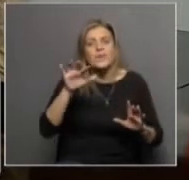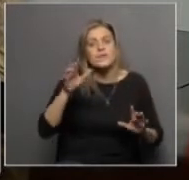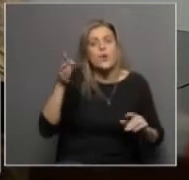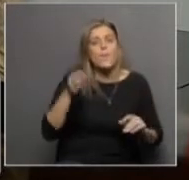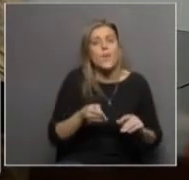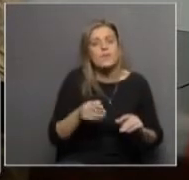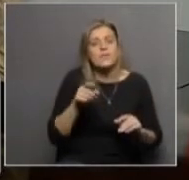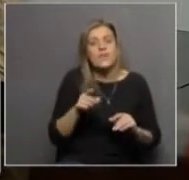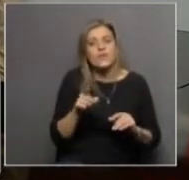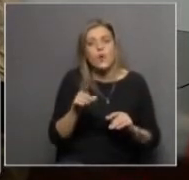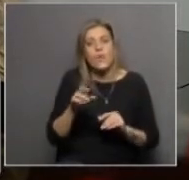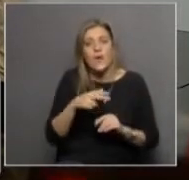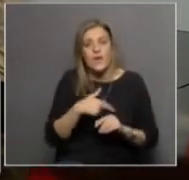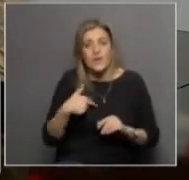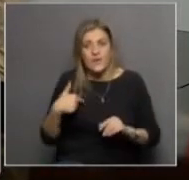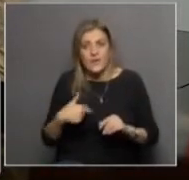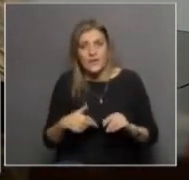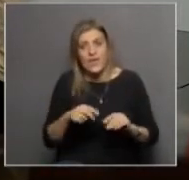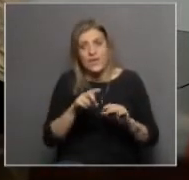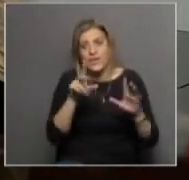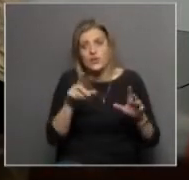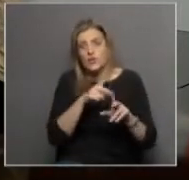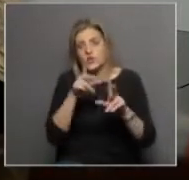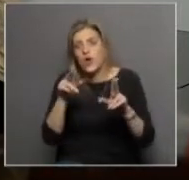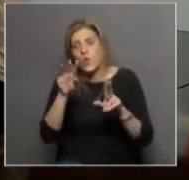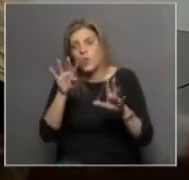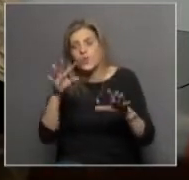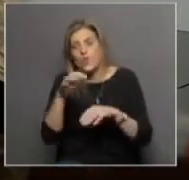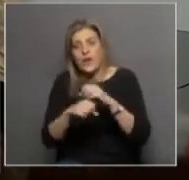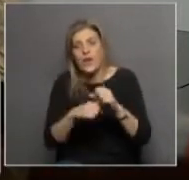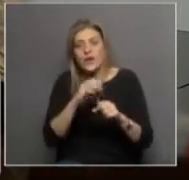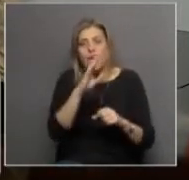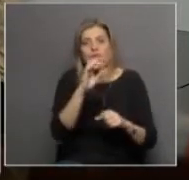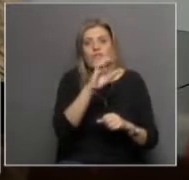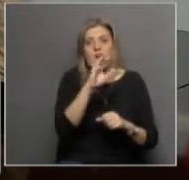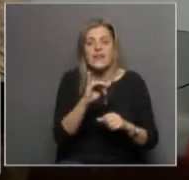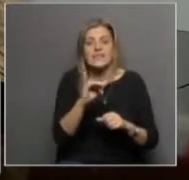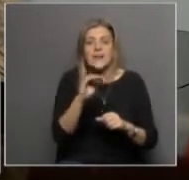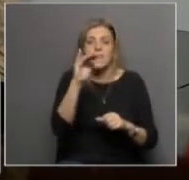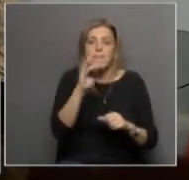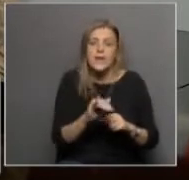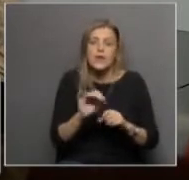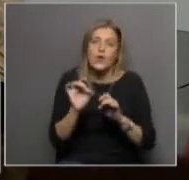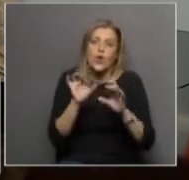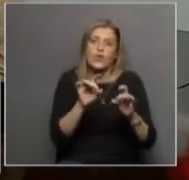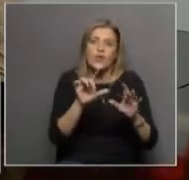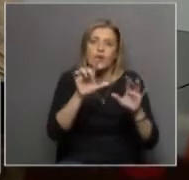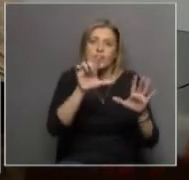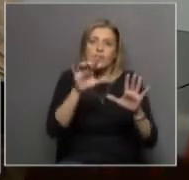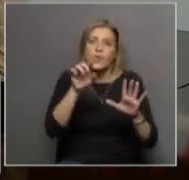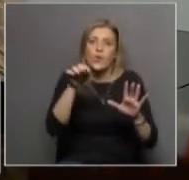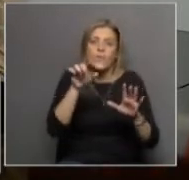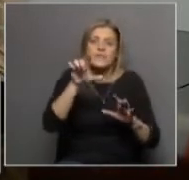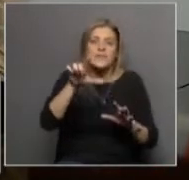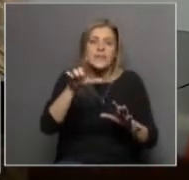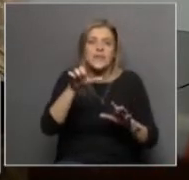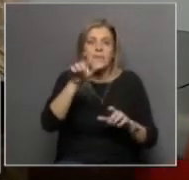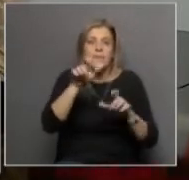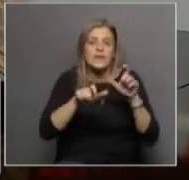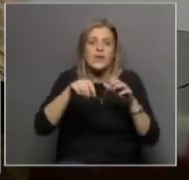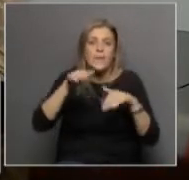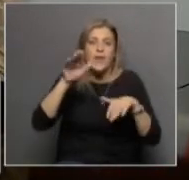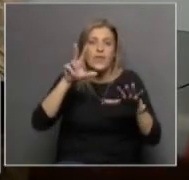64,5% en CoronaVac para personas de 18 a 49 años, mientras que Pfizer tiene 79,7% en personas de 80 años y más,